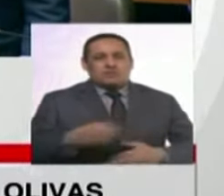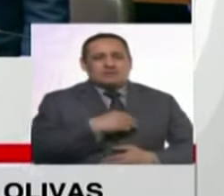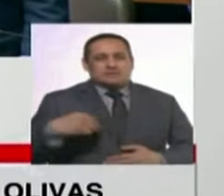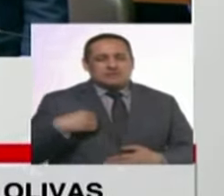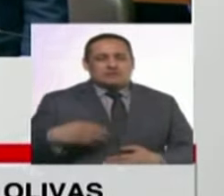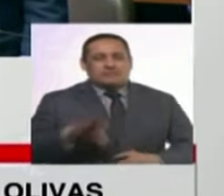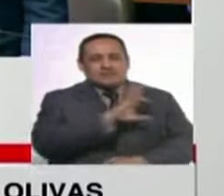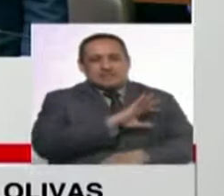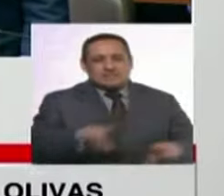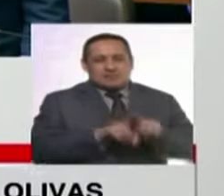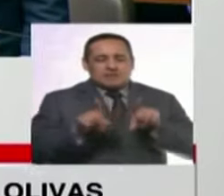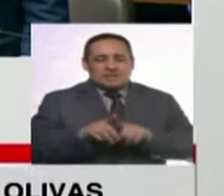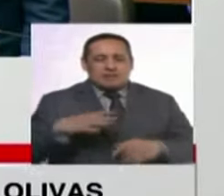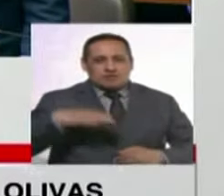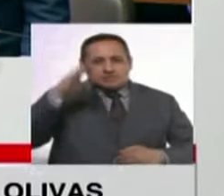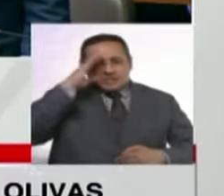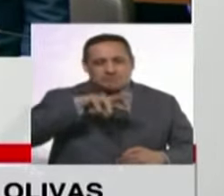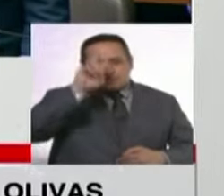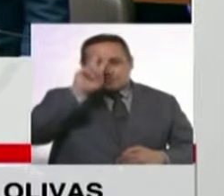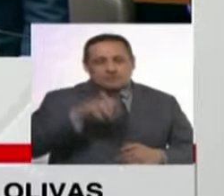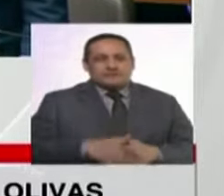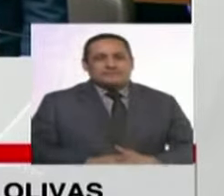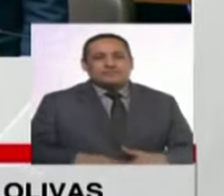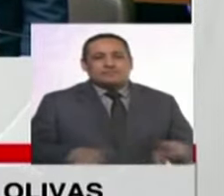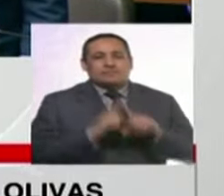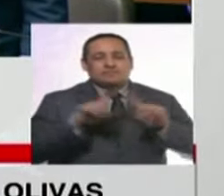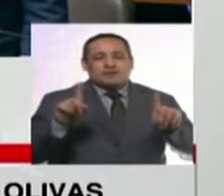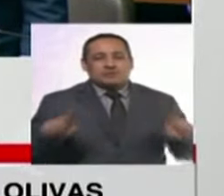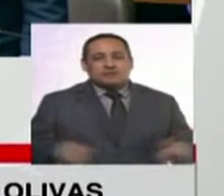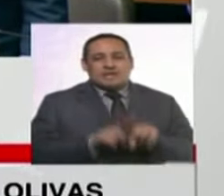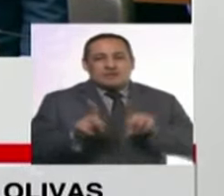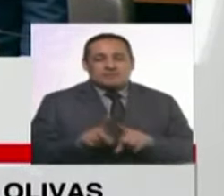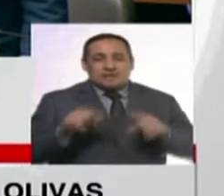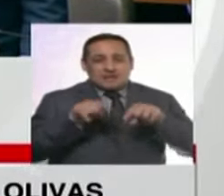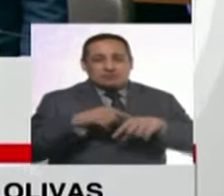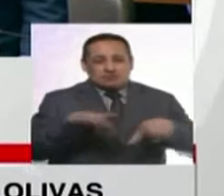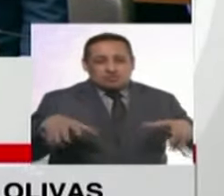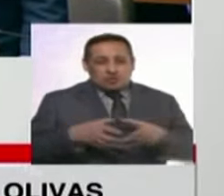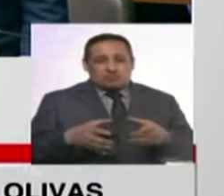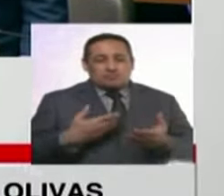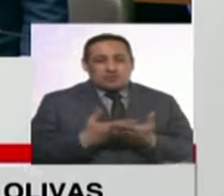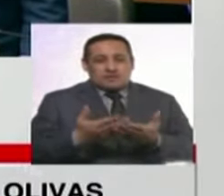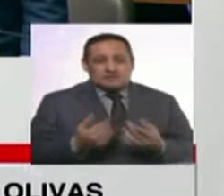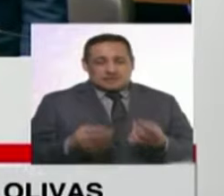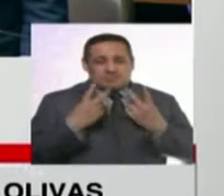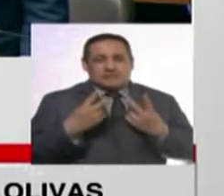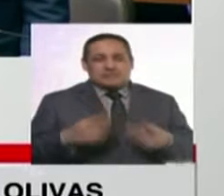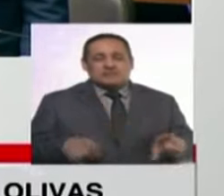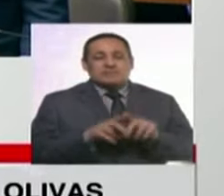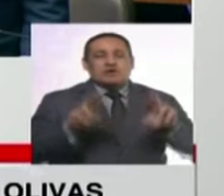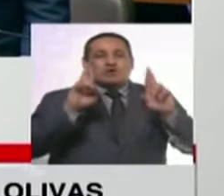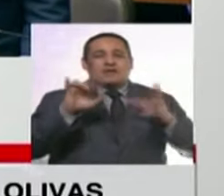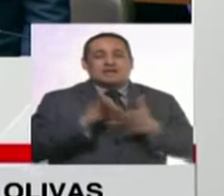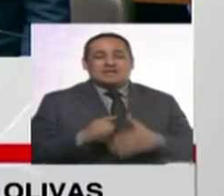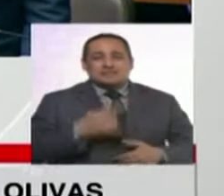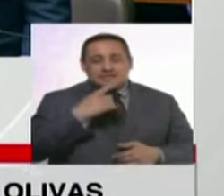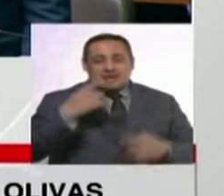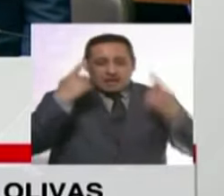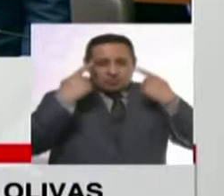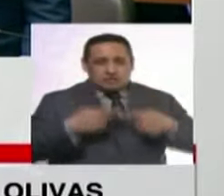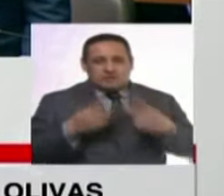Público y la Policía Nacional del Perú sin embargo esos conceptos señor ministro Ojalá estén